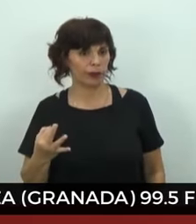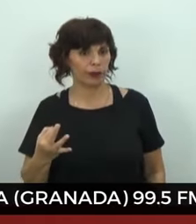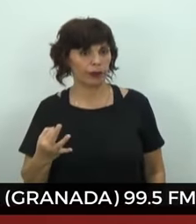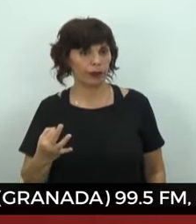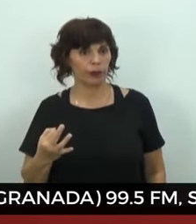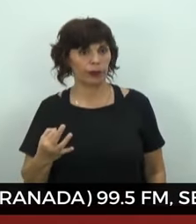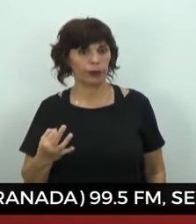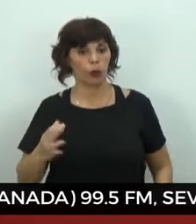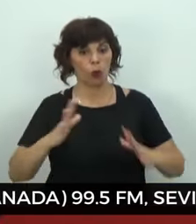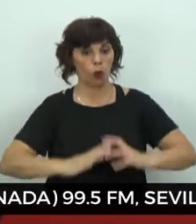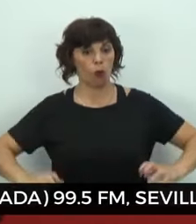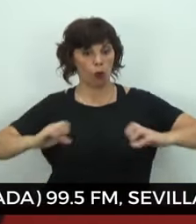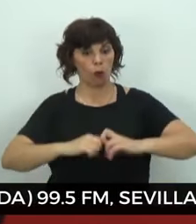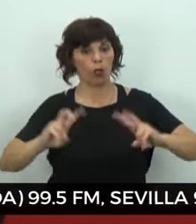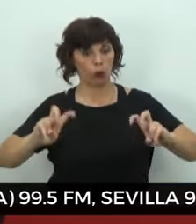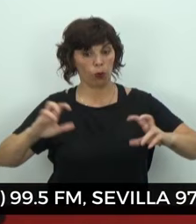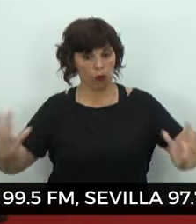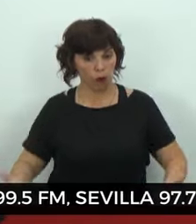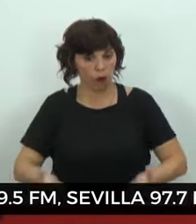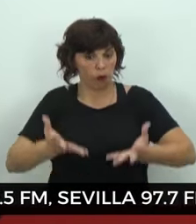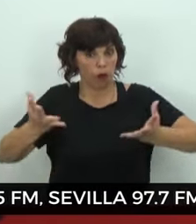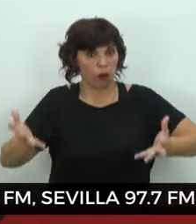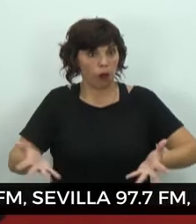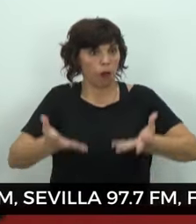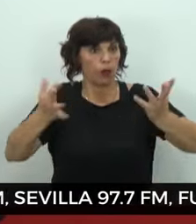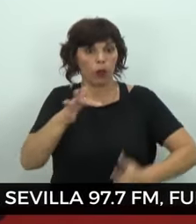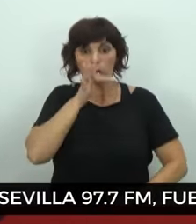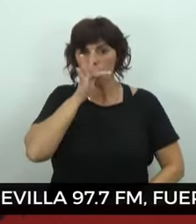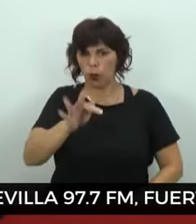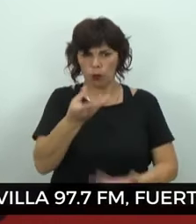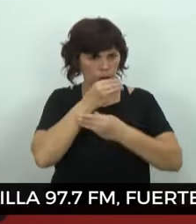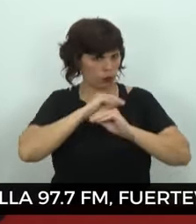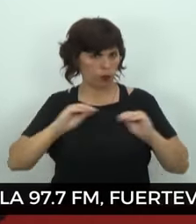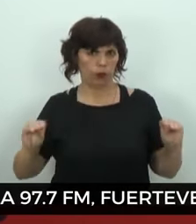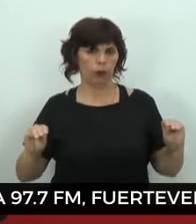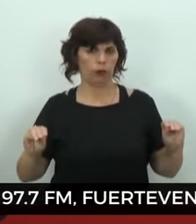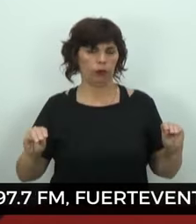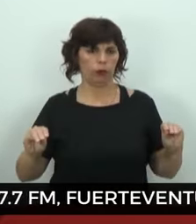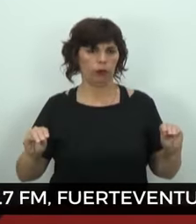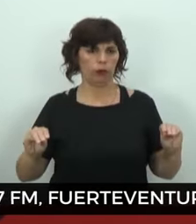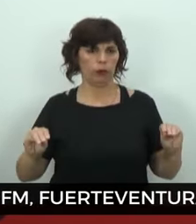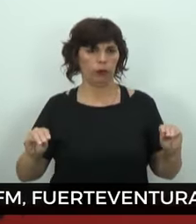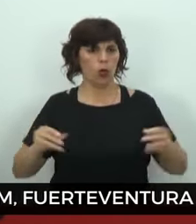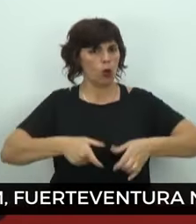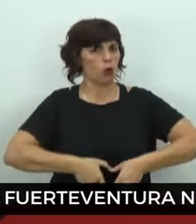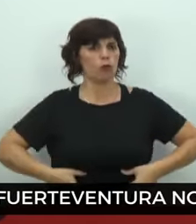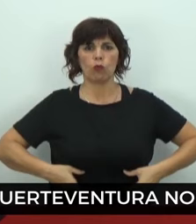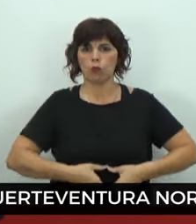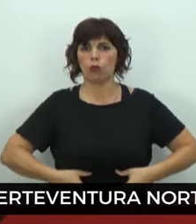levantar un nuevo pacto con mejor promesas, mejor sacerdocio,